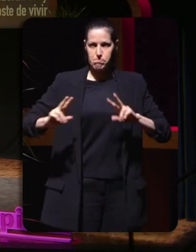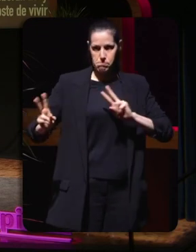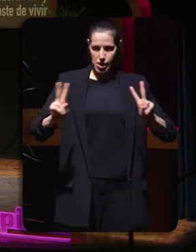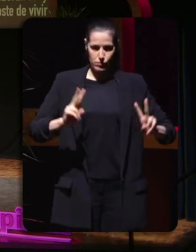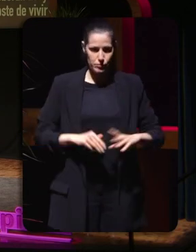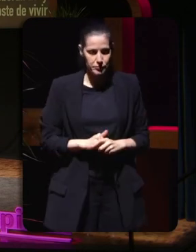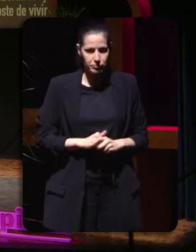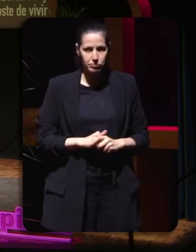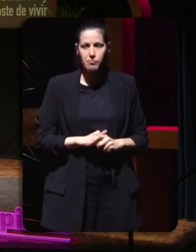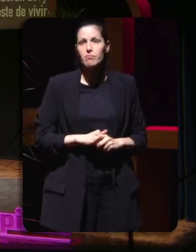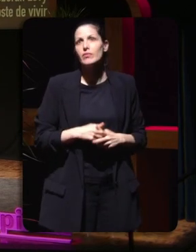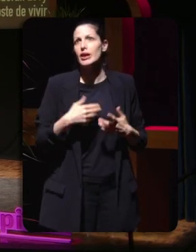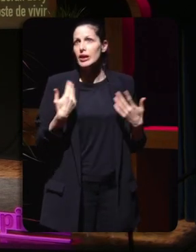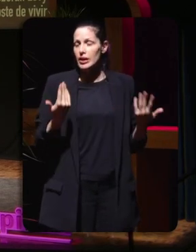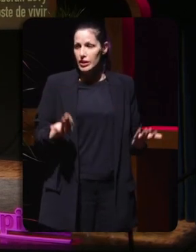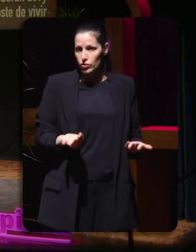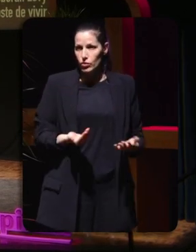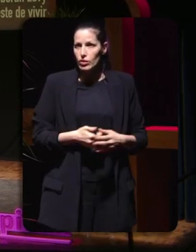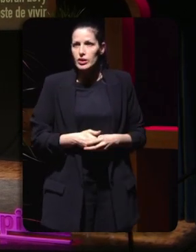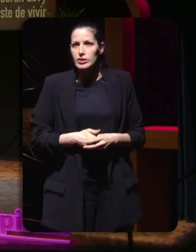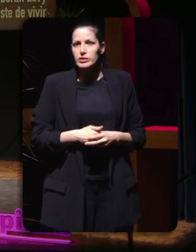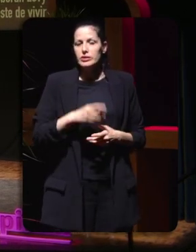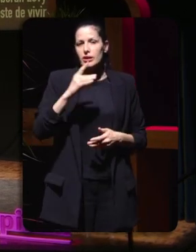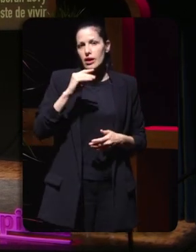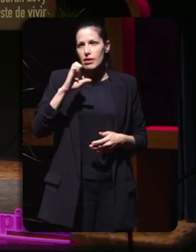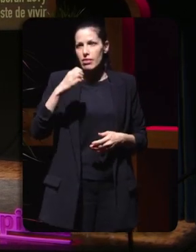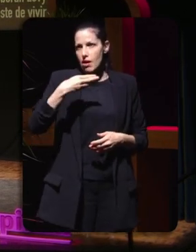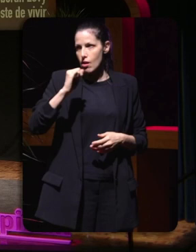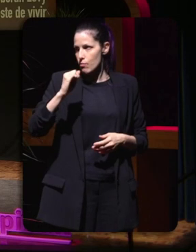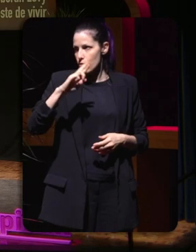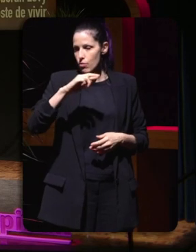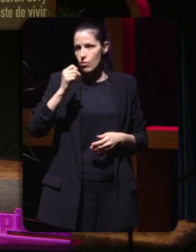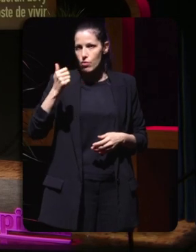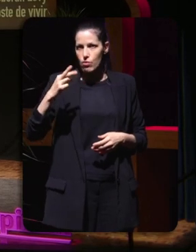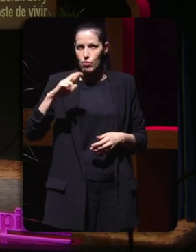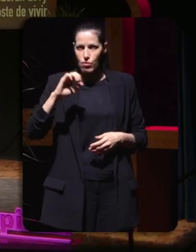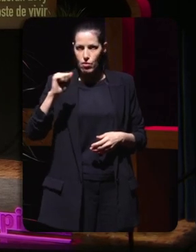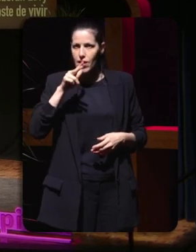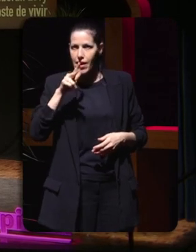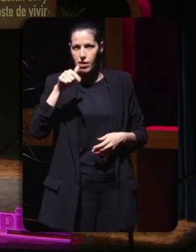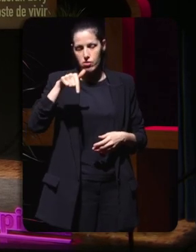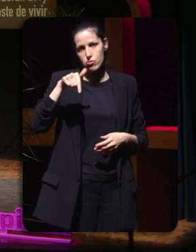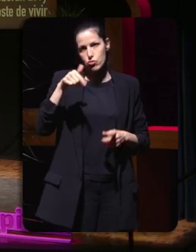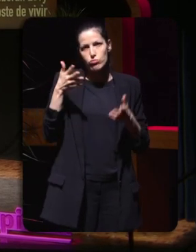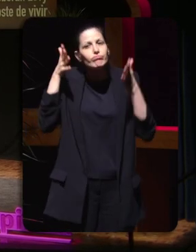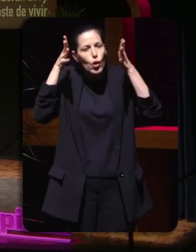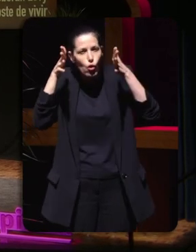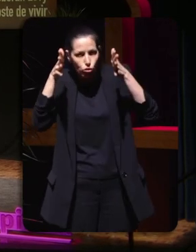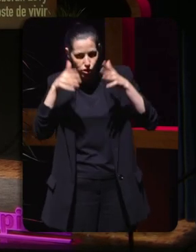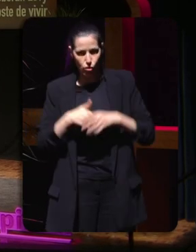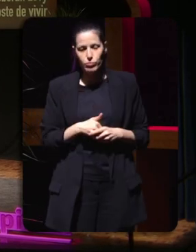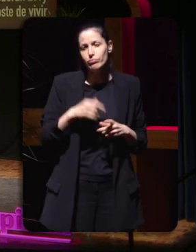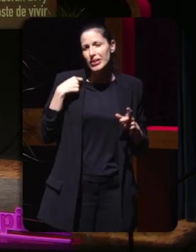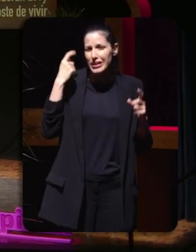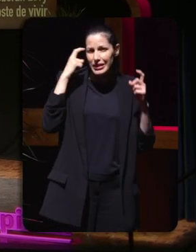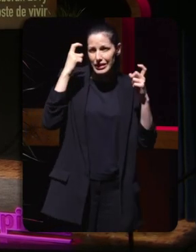bueno Débora Levi y os la recomiendo muchísimo Bueno vamos voy a intentar tener un diálogo con vosotras y vosotros pero